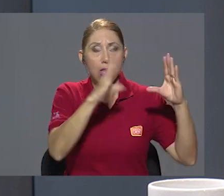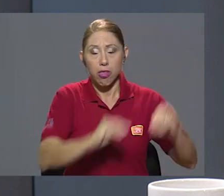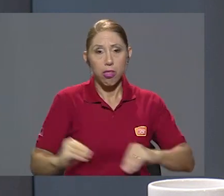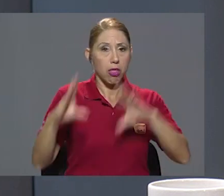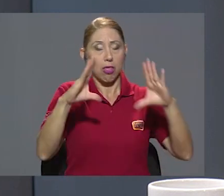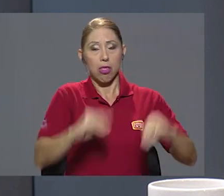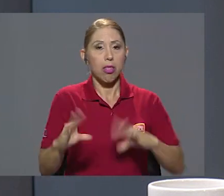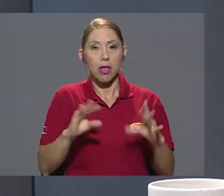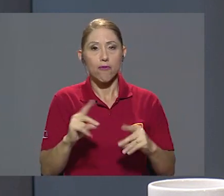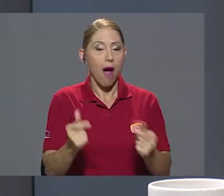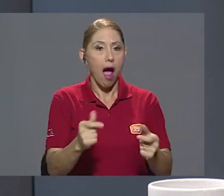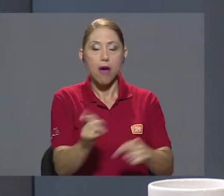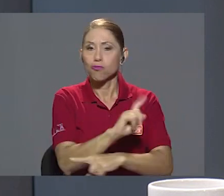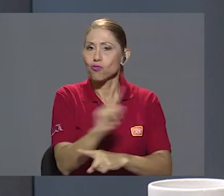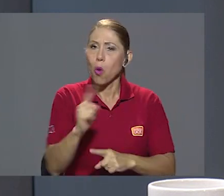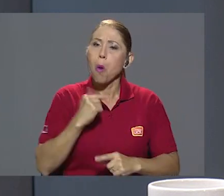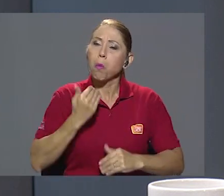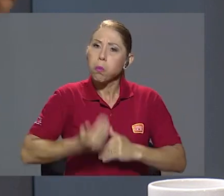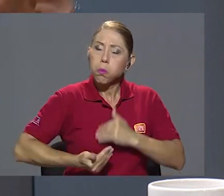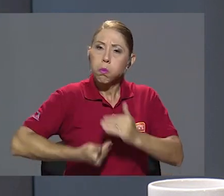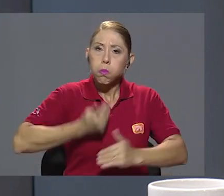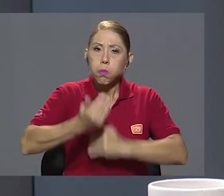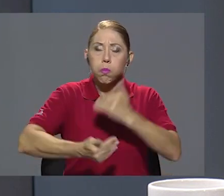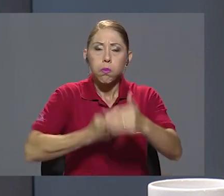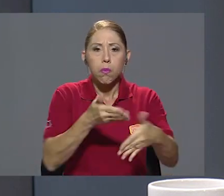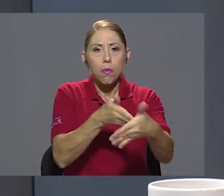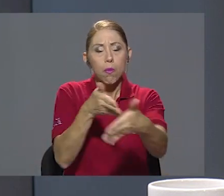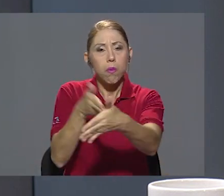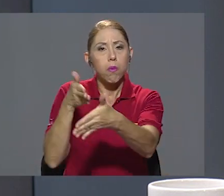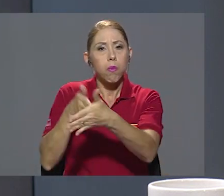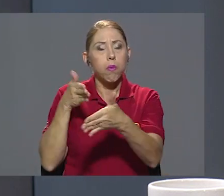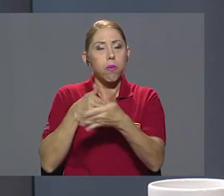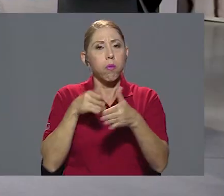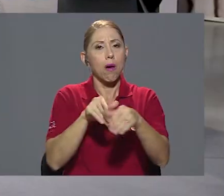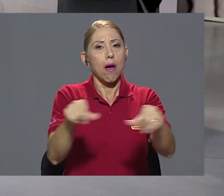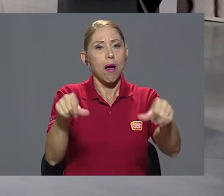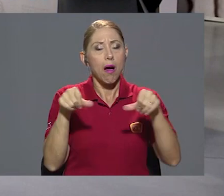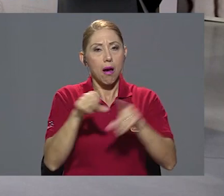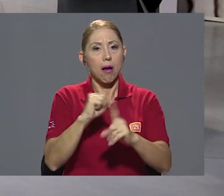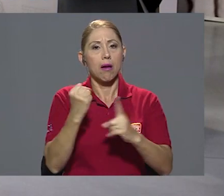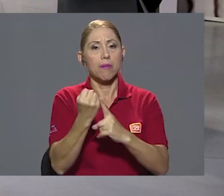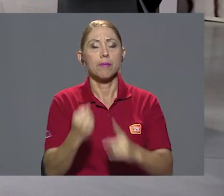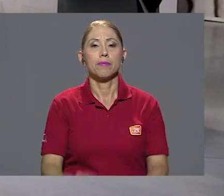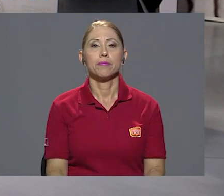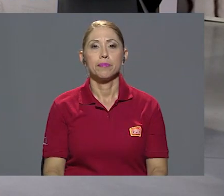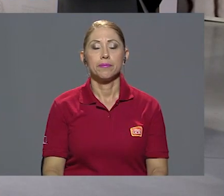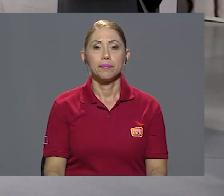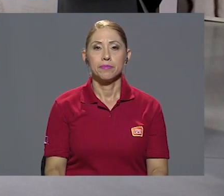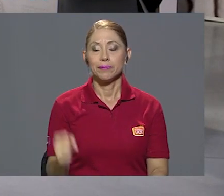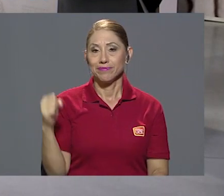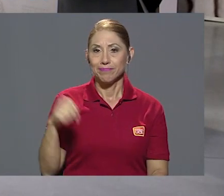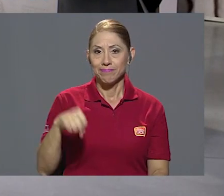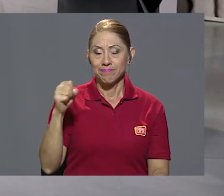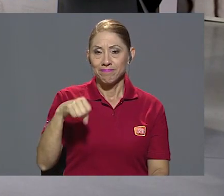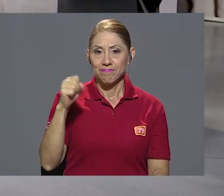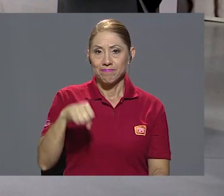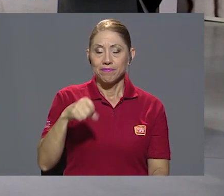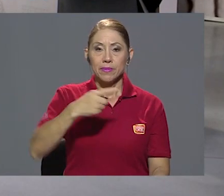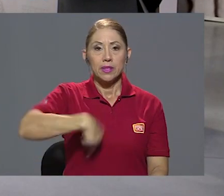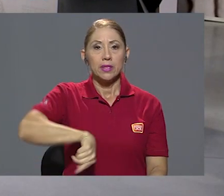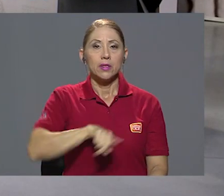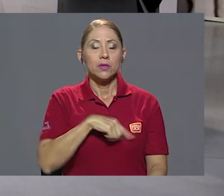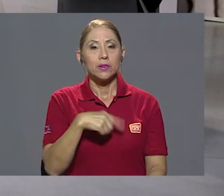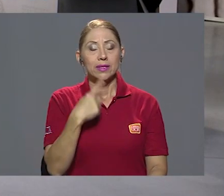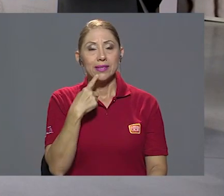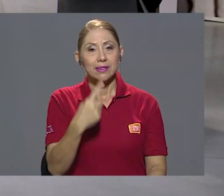que se mantiene en movimiento y va impactando diferentes áreas de la sociedad. Sí, definitivamente. Por eso, si